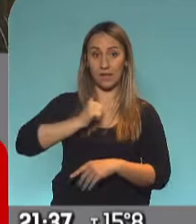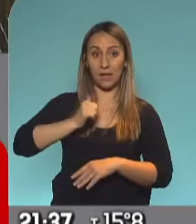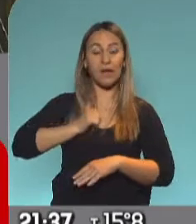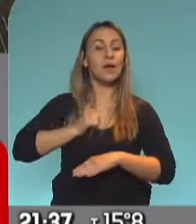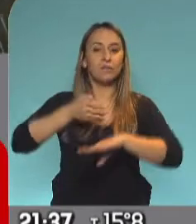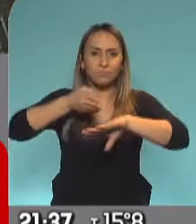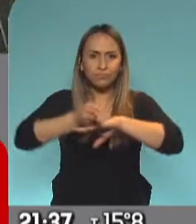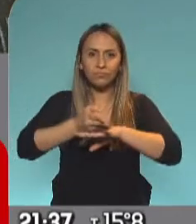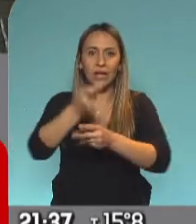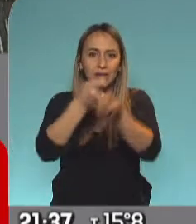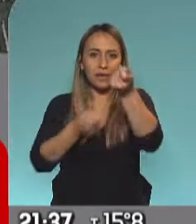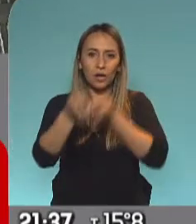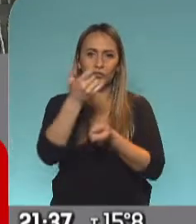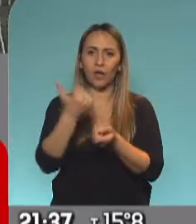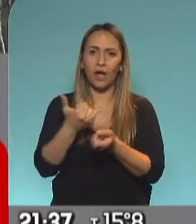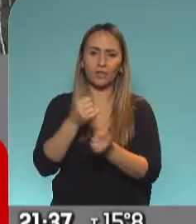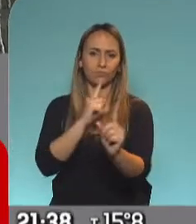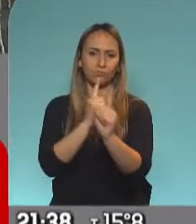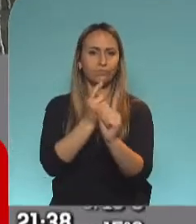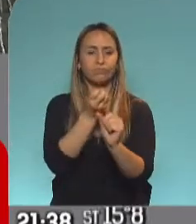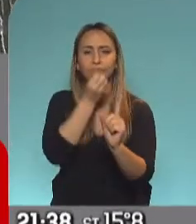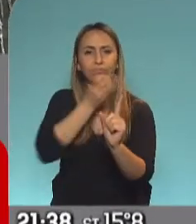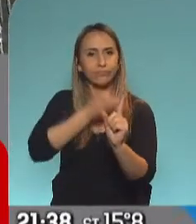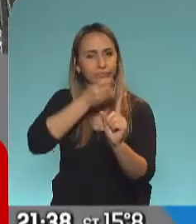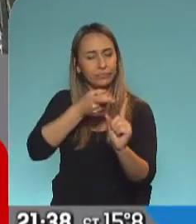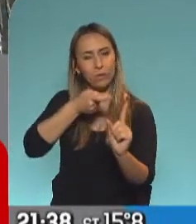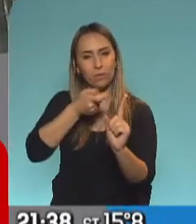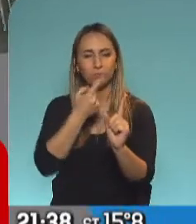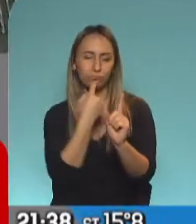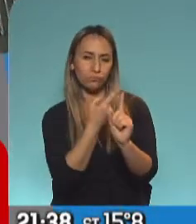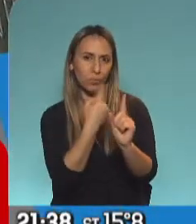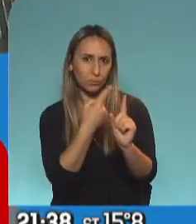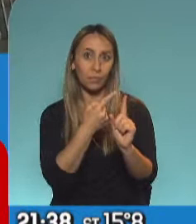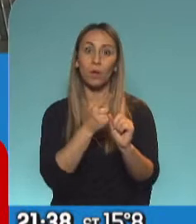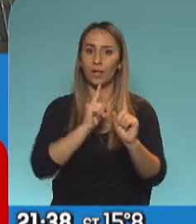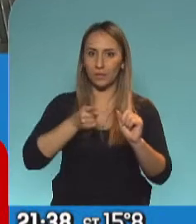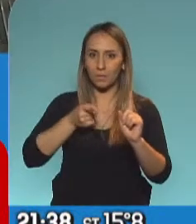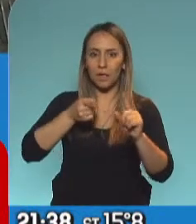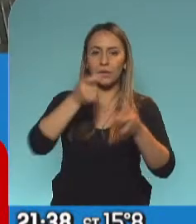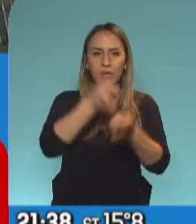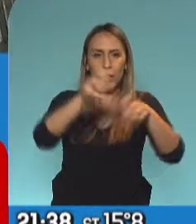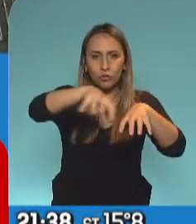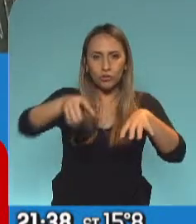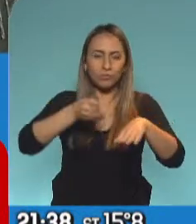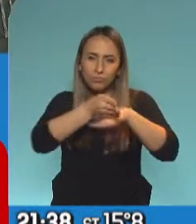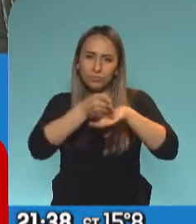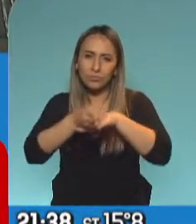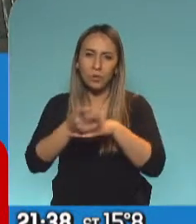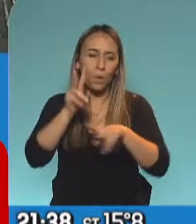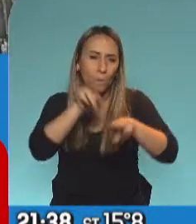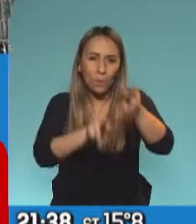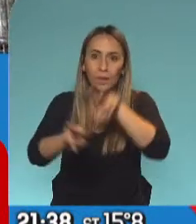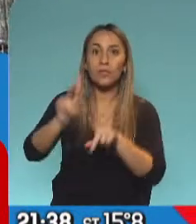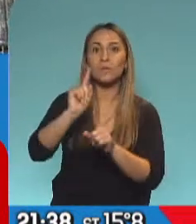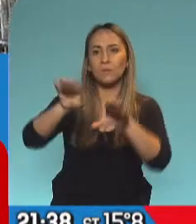tomando declaraciones porque además también han ingresado o se están buscando lo que se llama habitualmente las